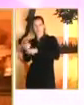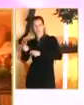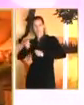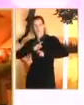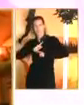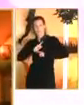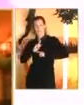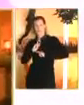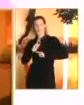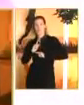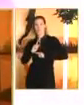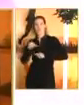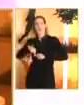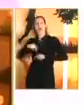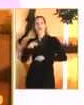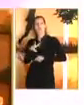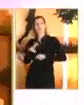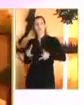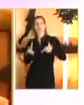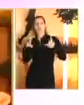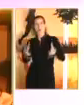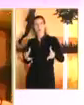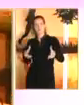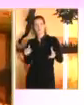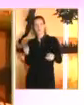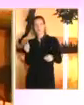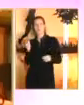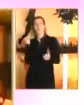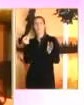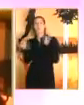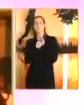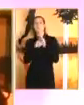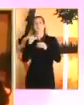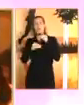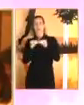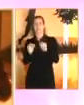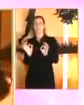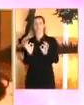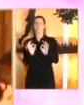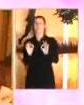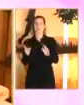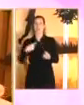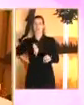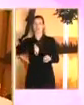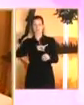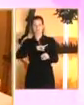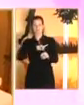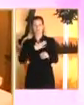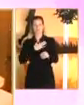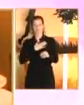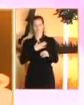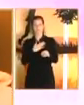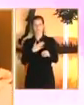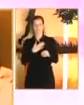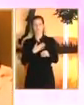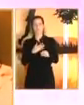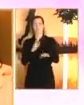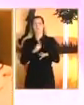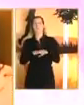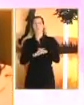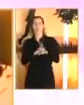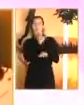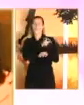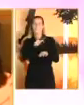por ejemplo, en el hotel, la marca Duaner nos la ha hecho especial para nosotros. Y sobre todo para las pieles pues con